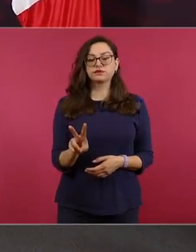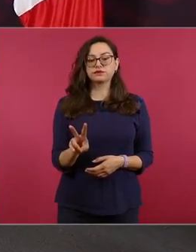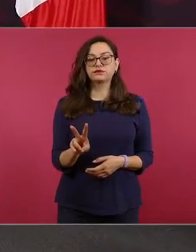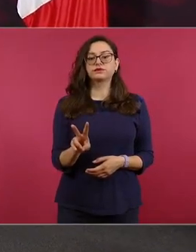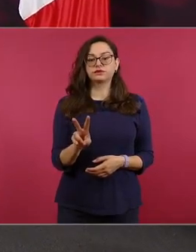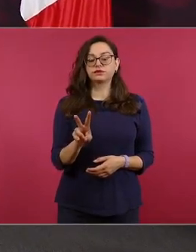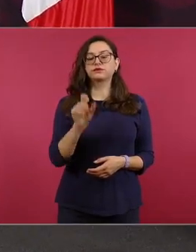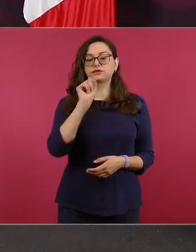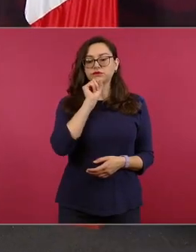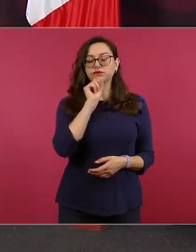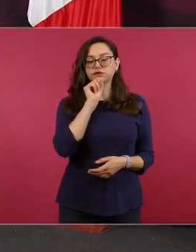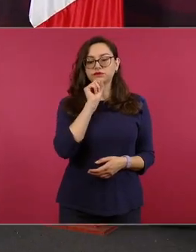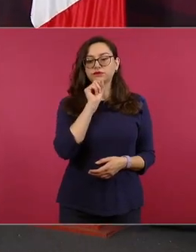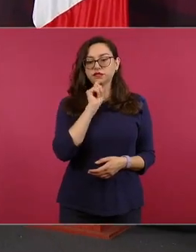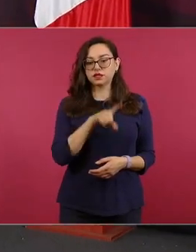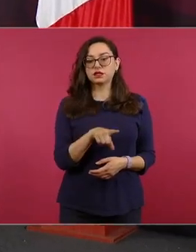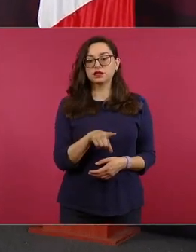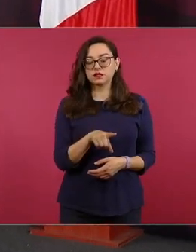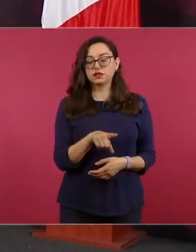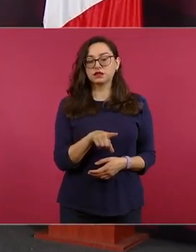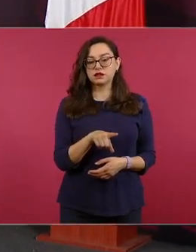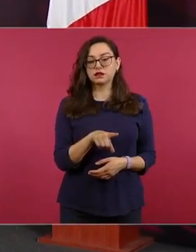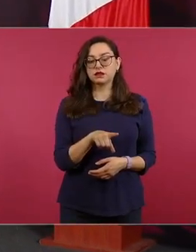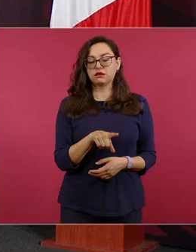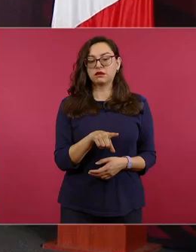si se acuerdan,